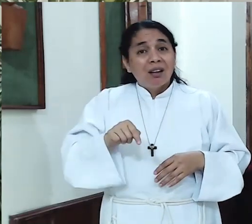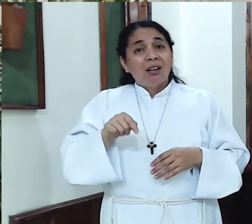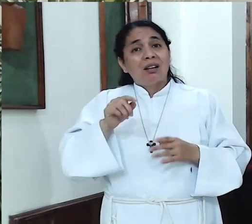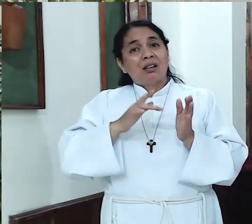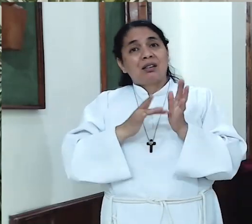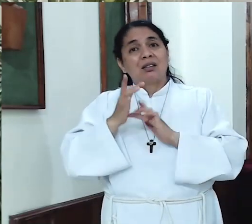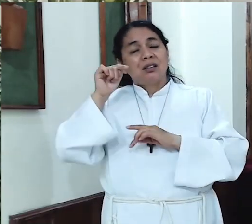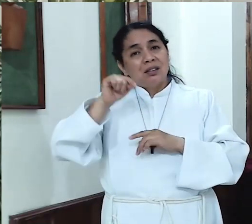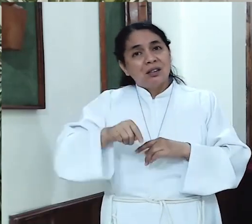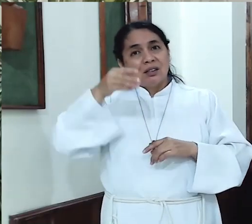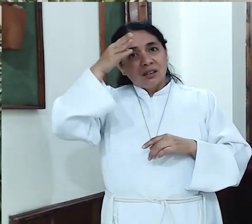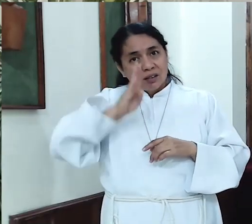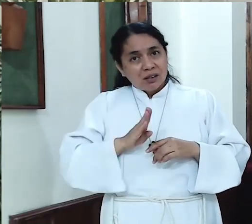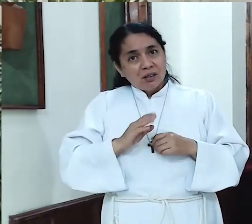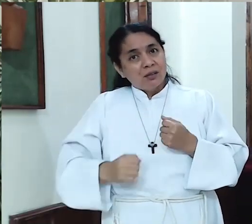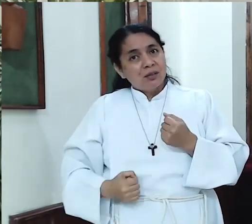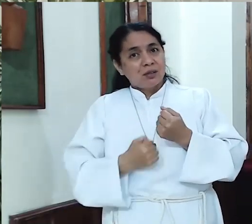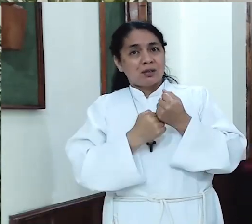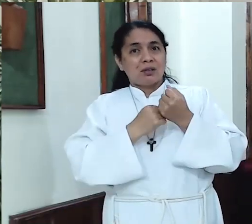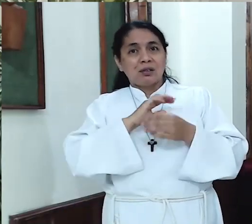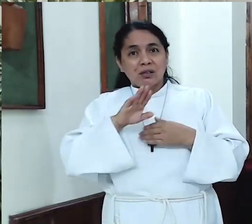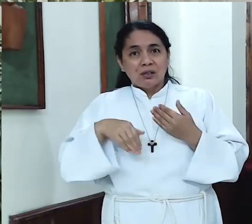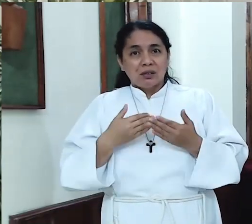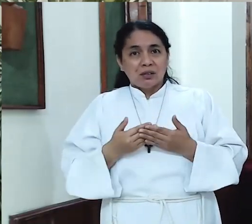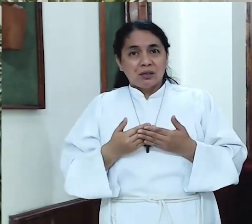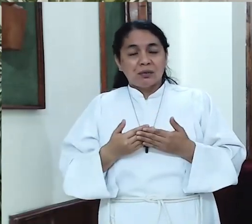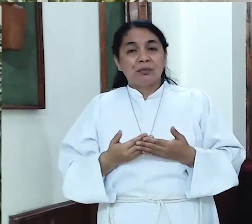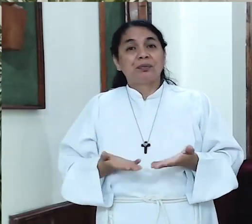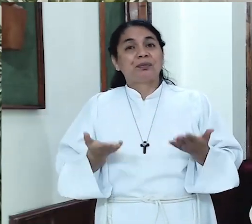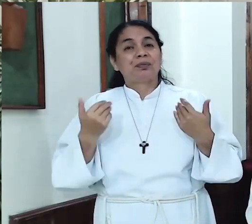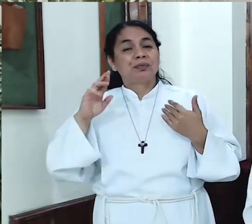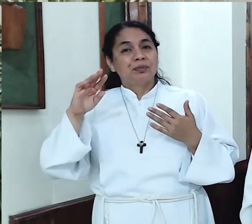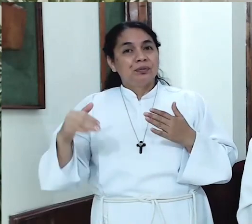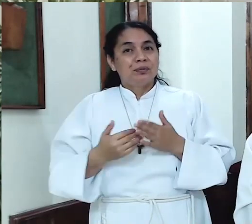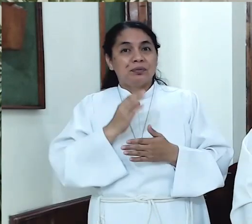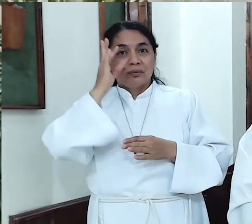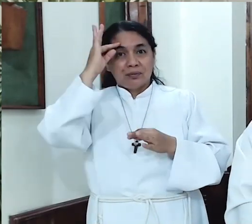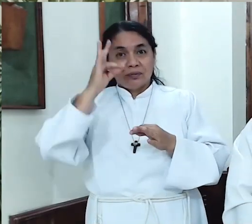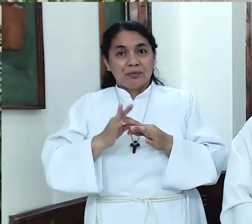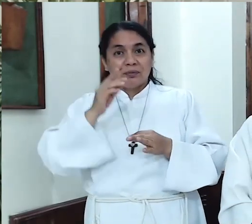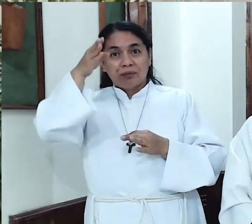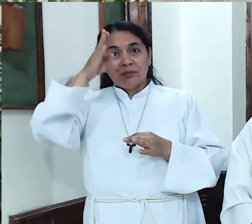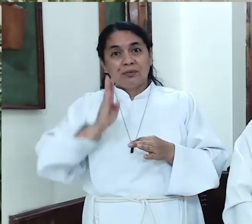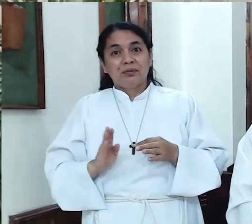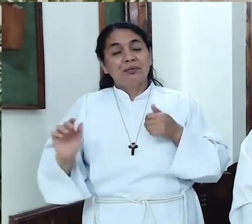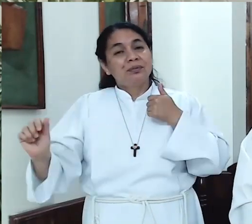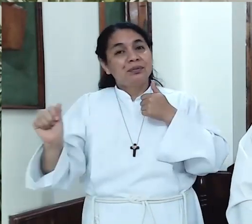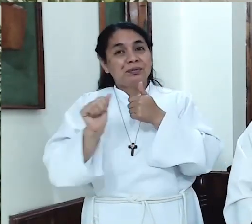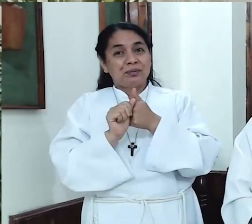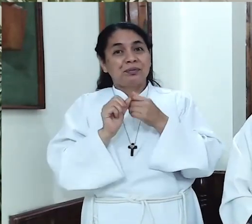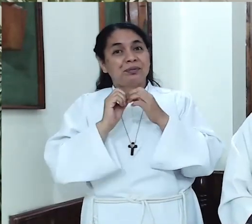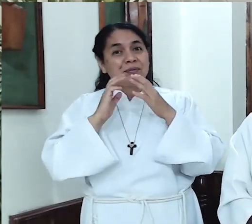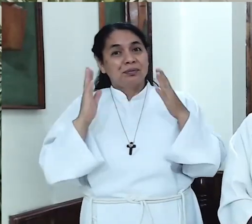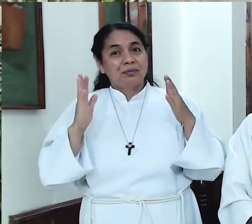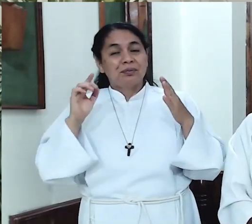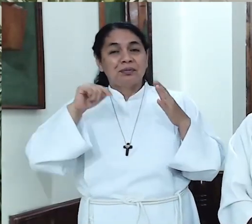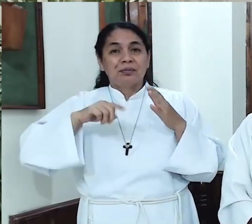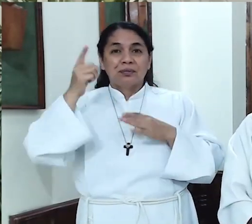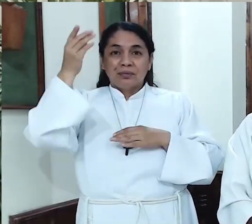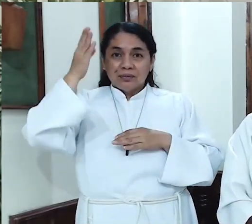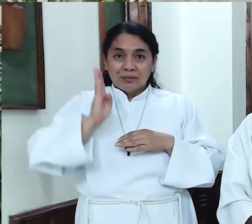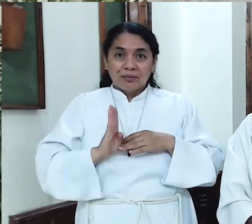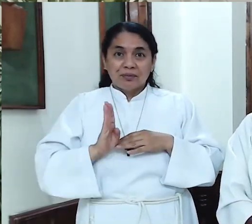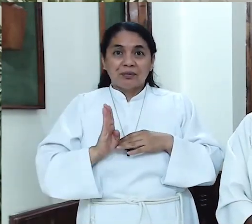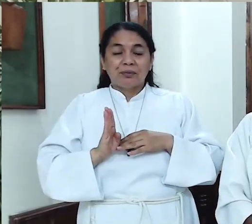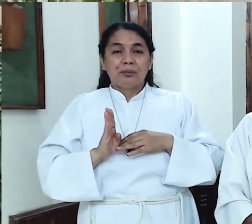Dios, para sostenernos. Y ahora renovemos nuestra fe en este Dios tan cercano, en este Dios que